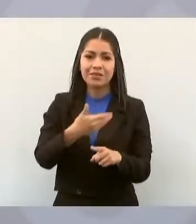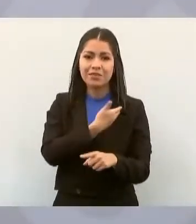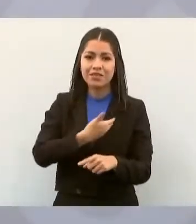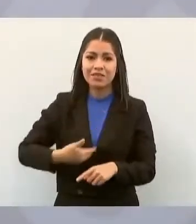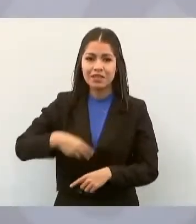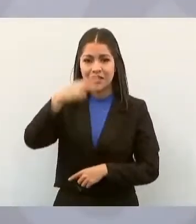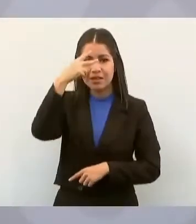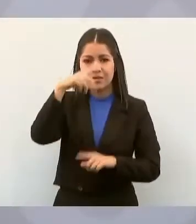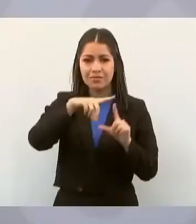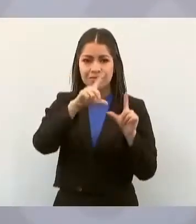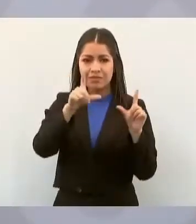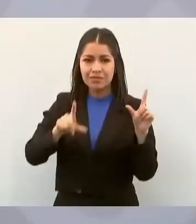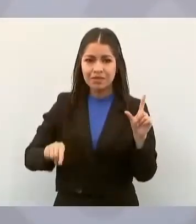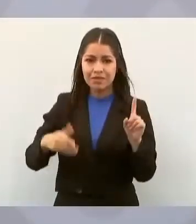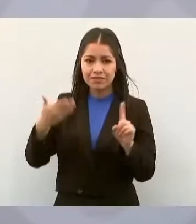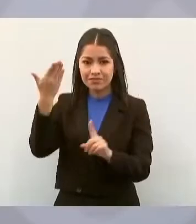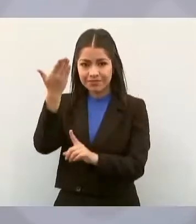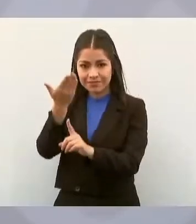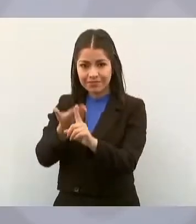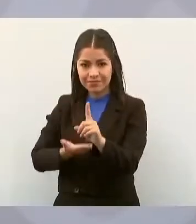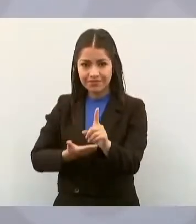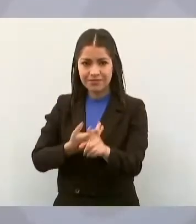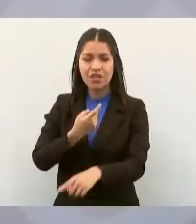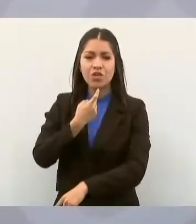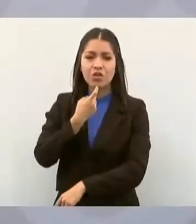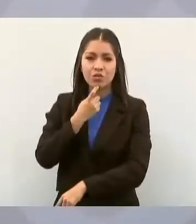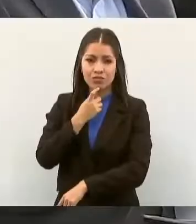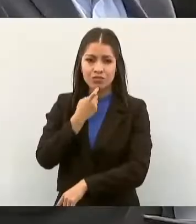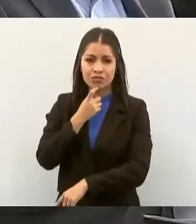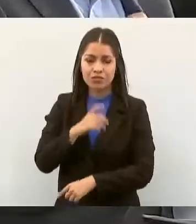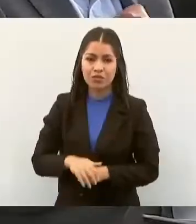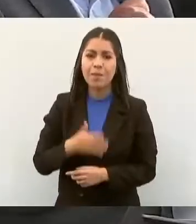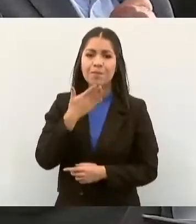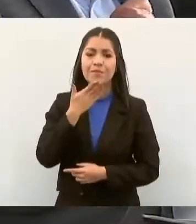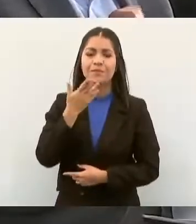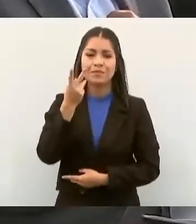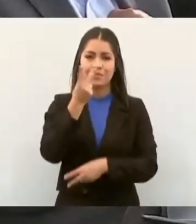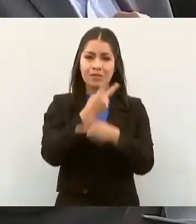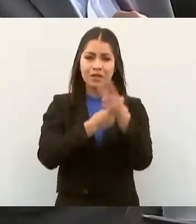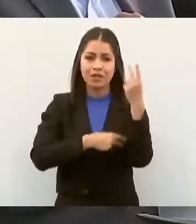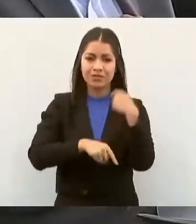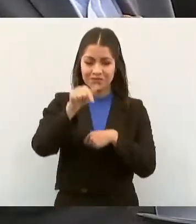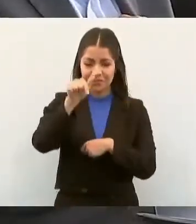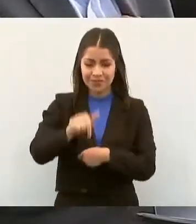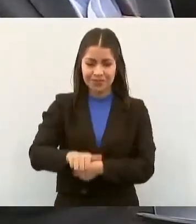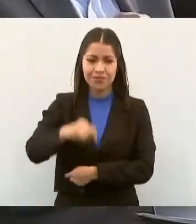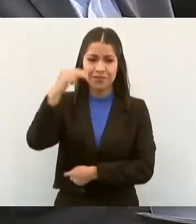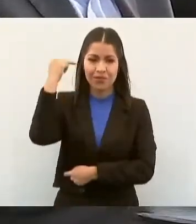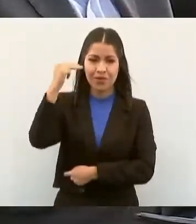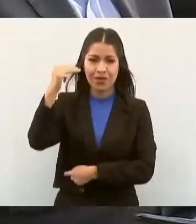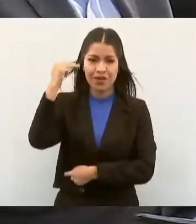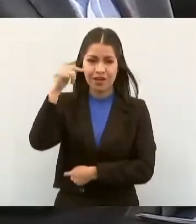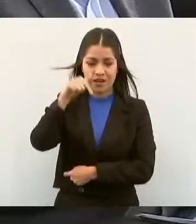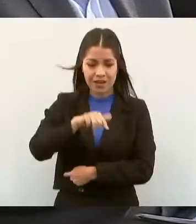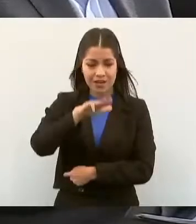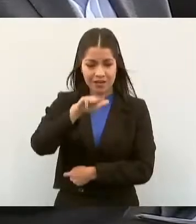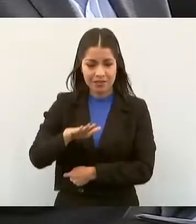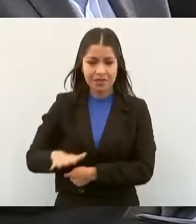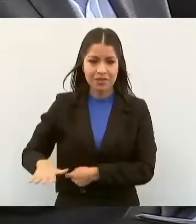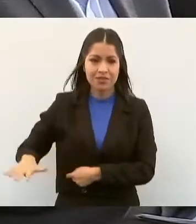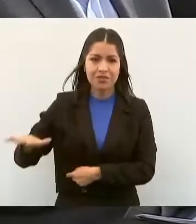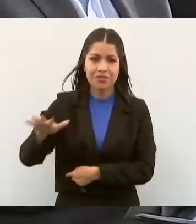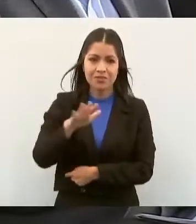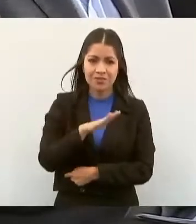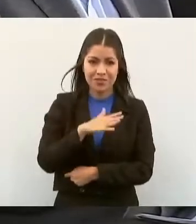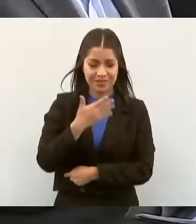al licenciado Andrés Manuel López Obrador. Bienvenido a Morelia, a Michoacán, señor